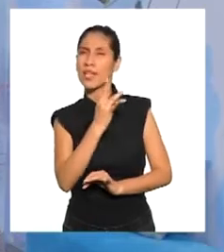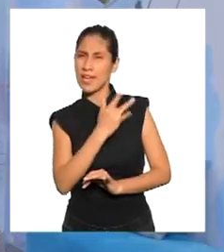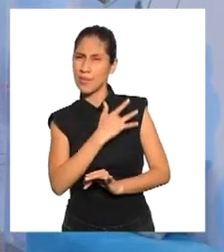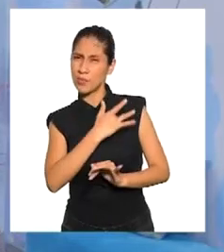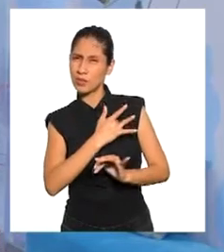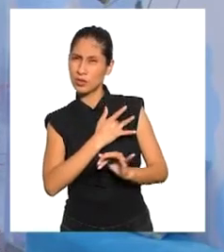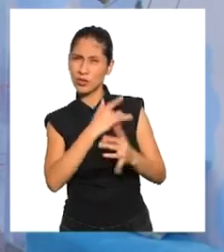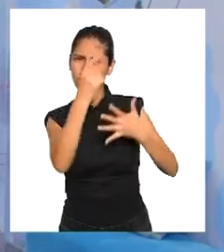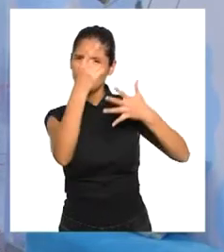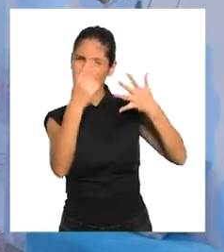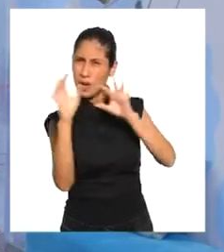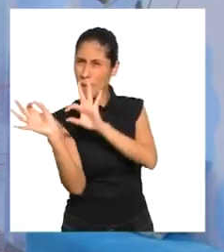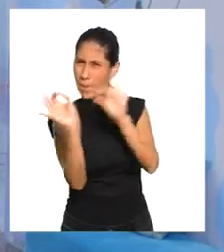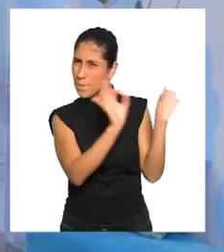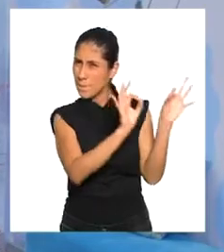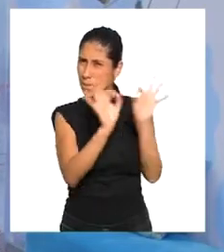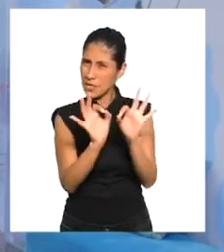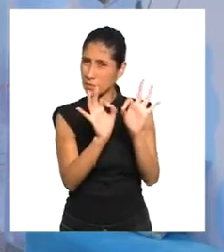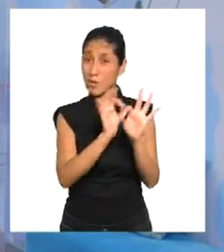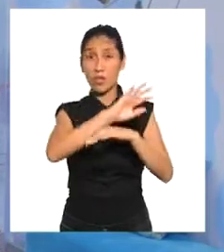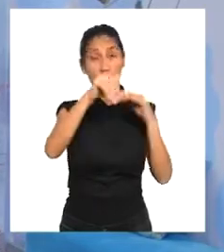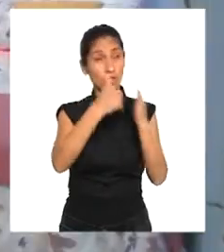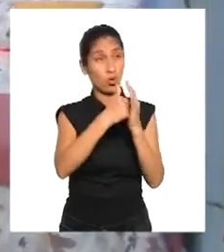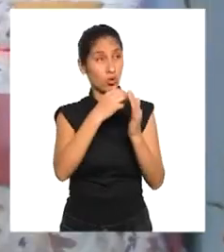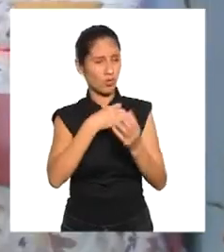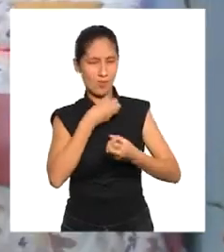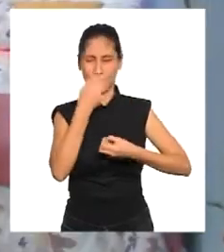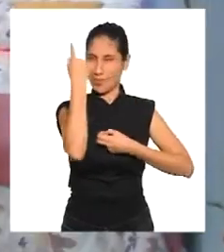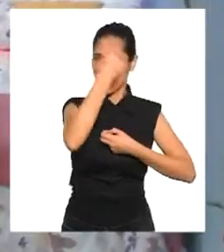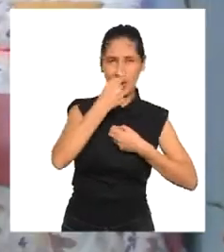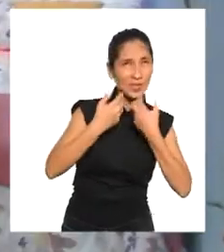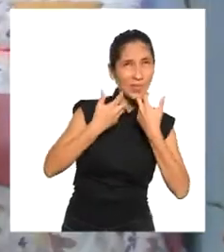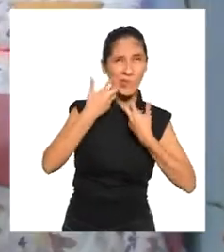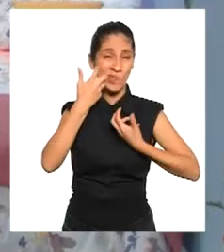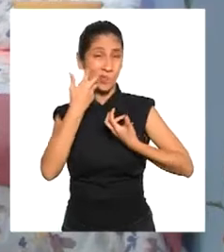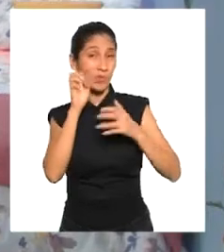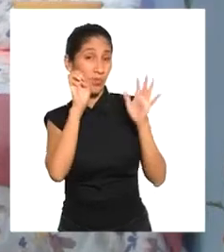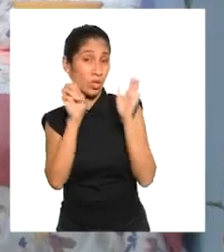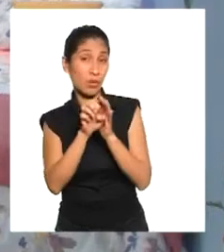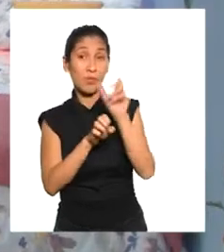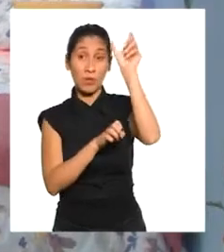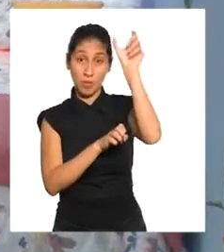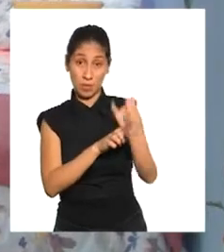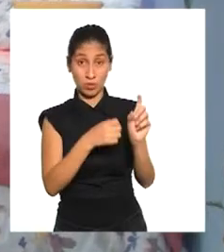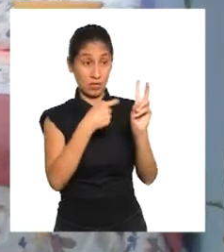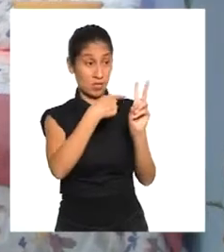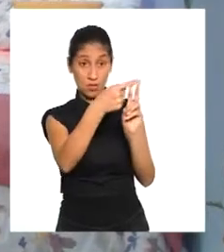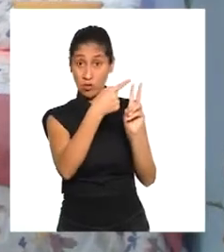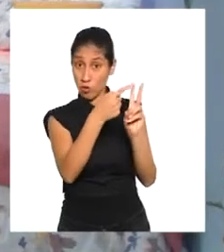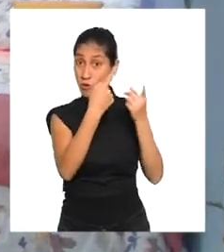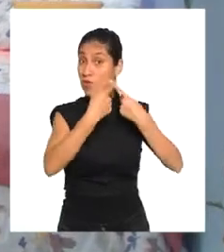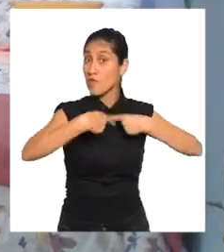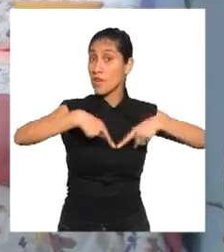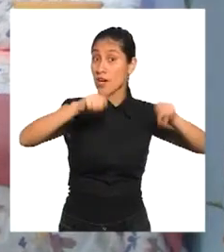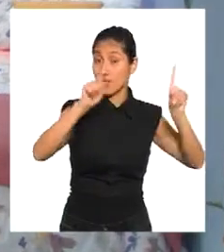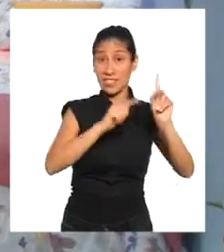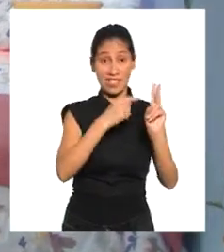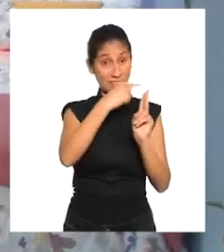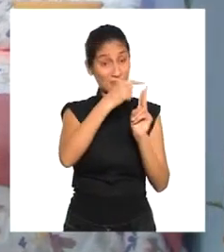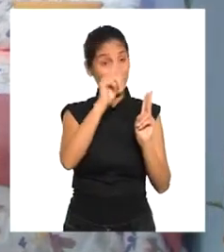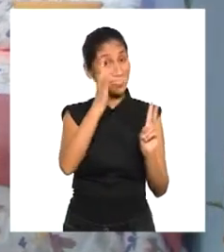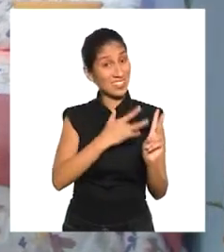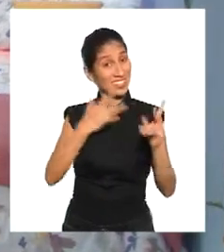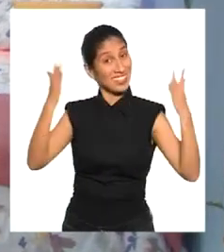pueden haber muchísimas diferentes maneras de expresarlas. Es decir, dos personas distintas pueden sentir emociones de